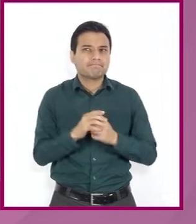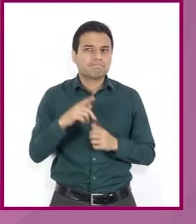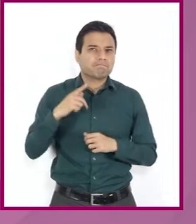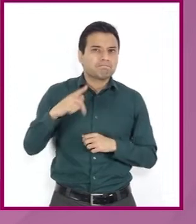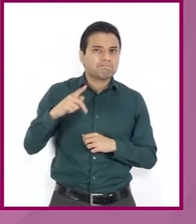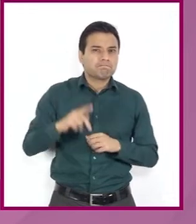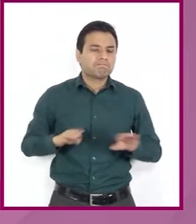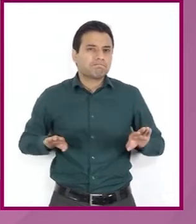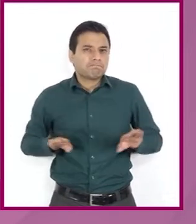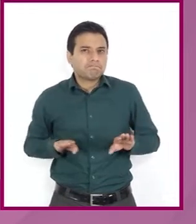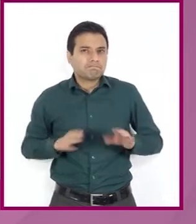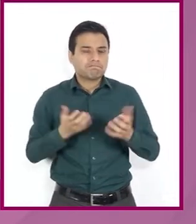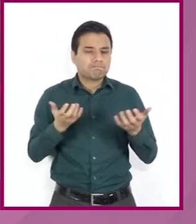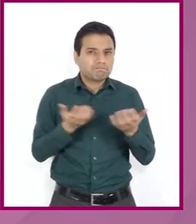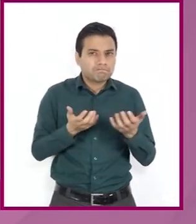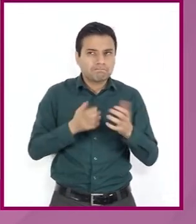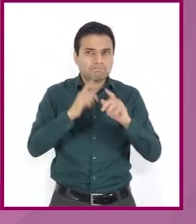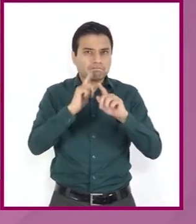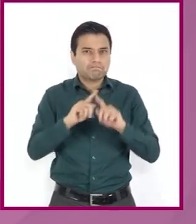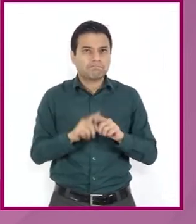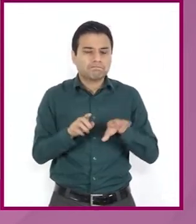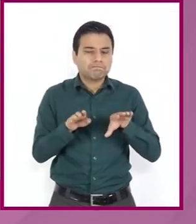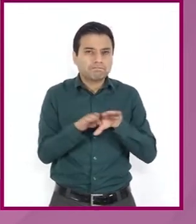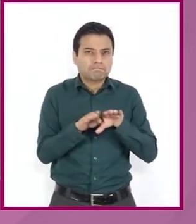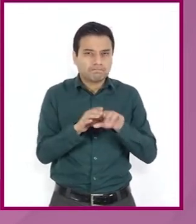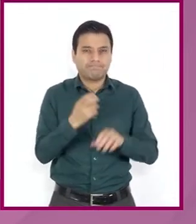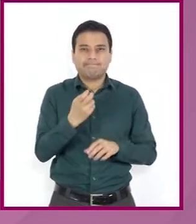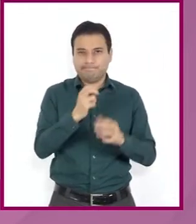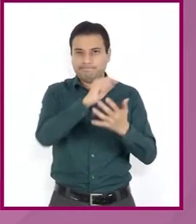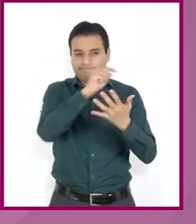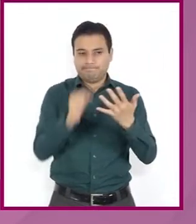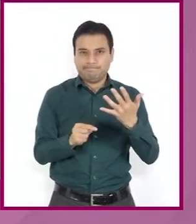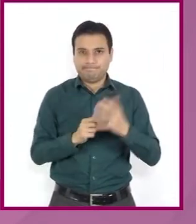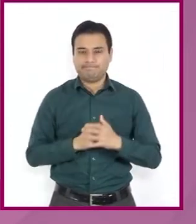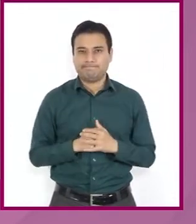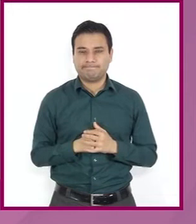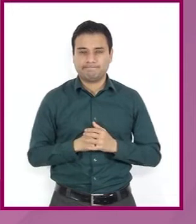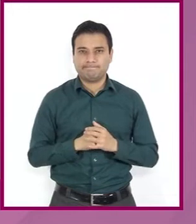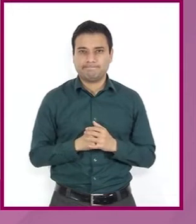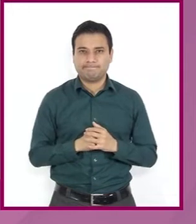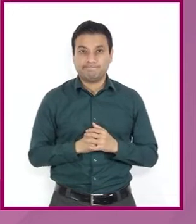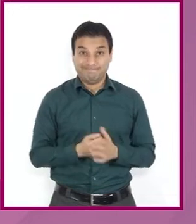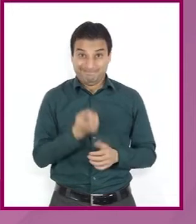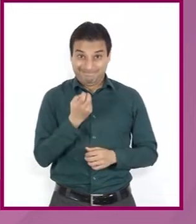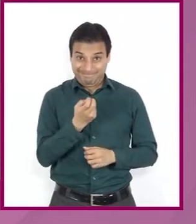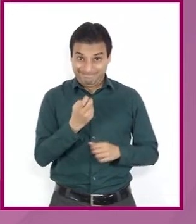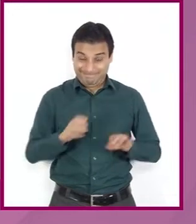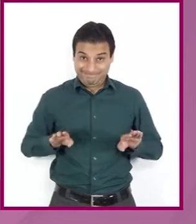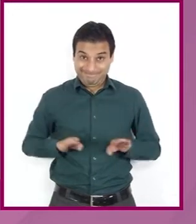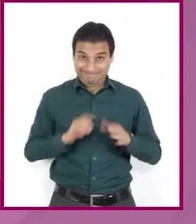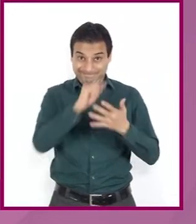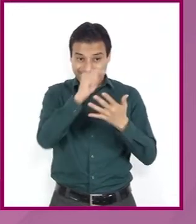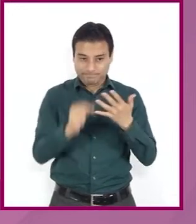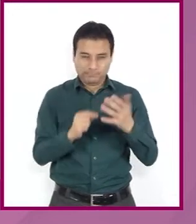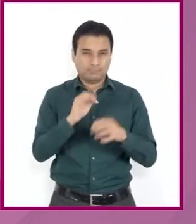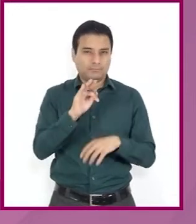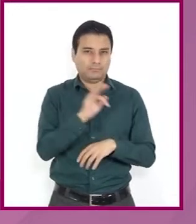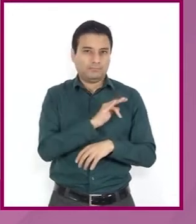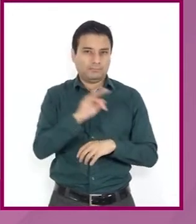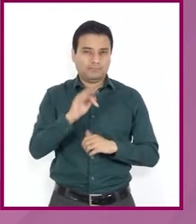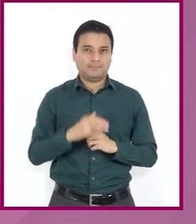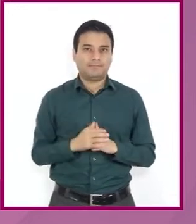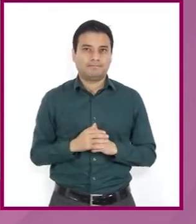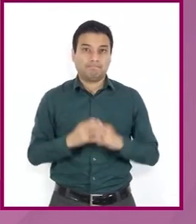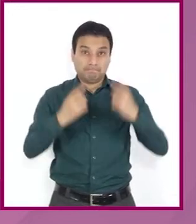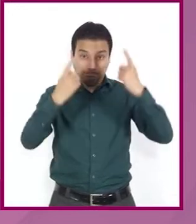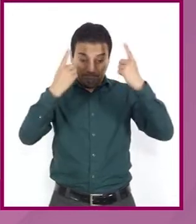ser, actuar y relacionarse con otros personajes. Estas características pueden ser